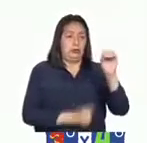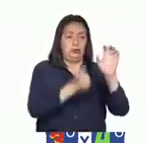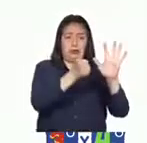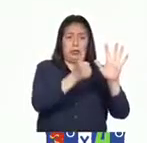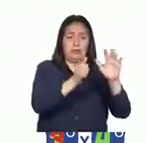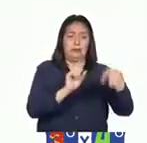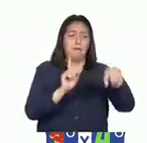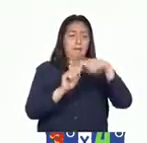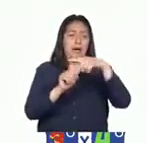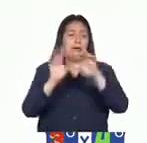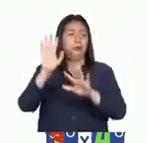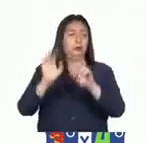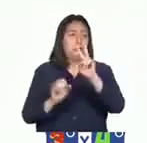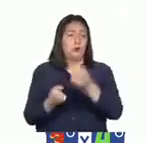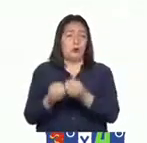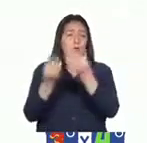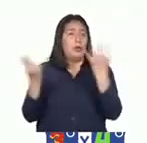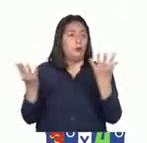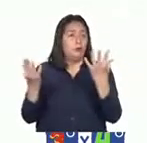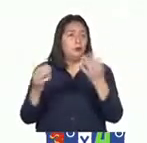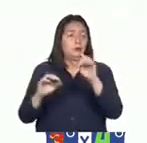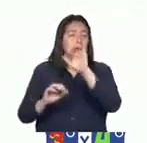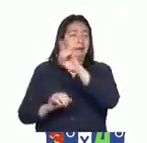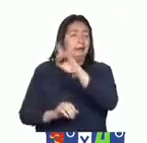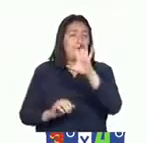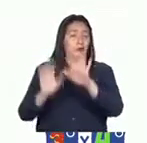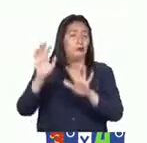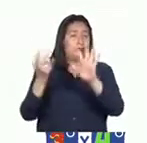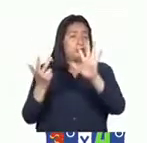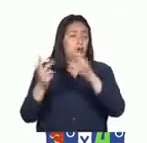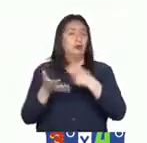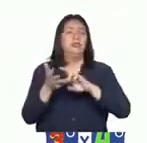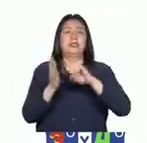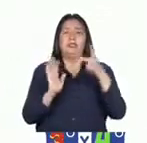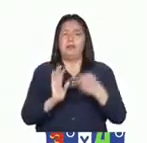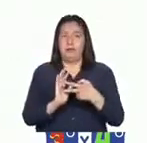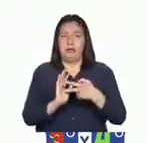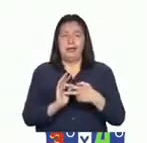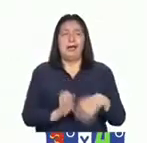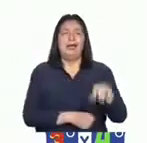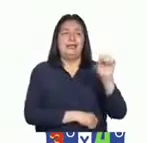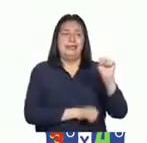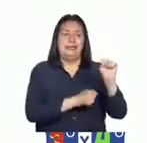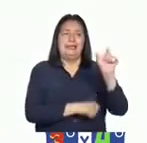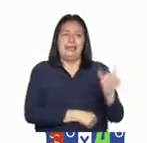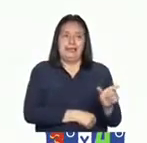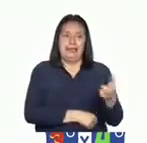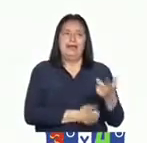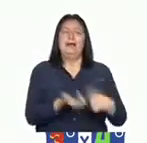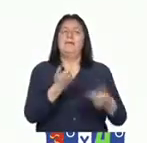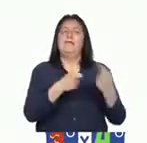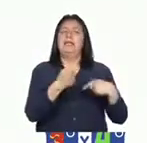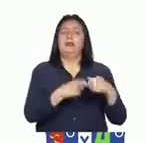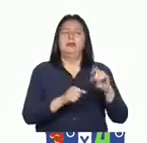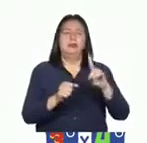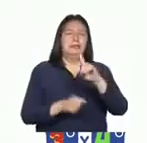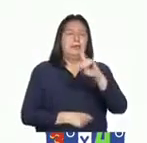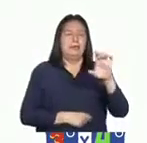106 más 12 es igual a 118, es decir, Sisa vendió